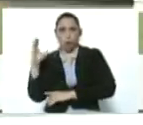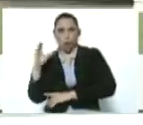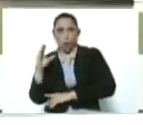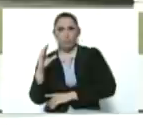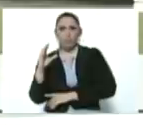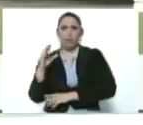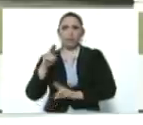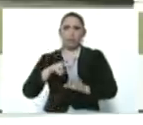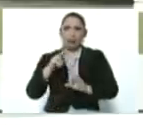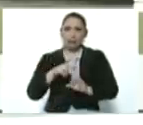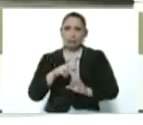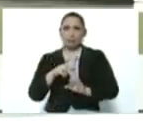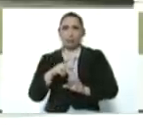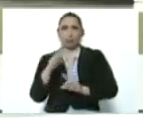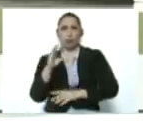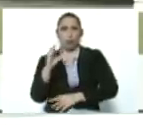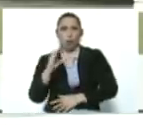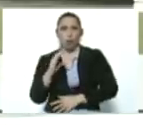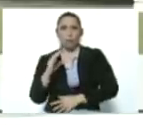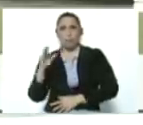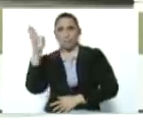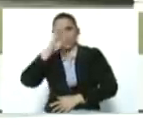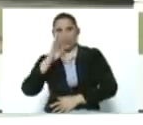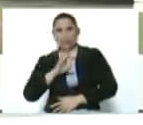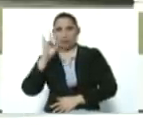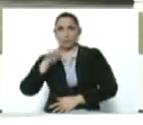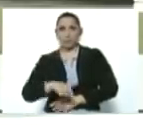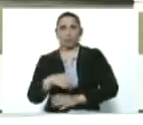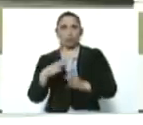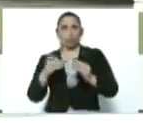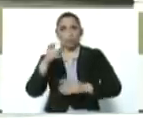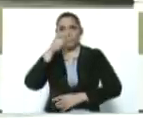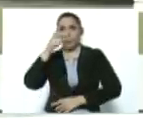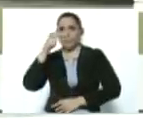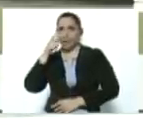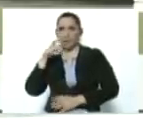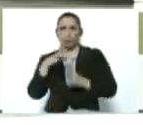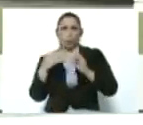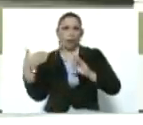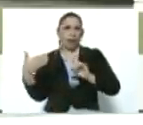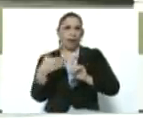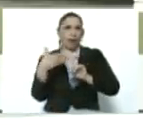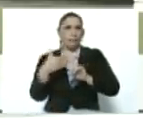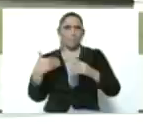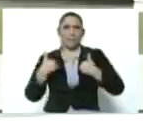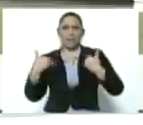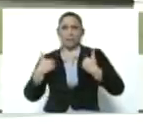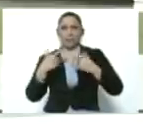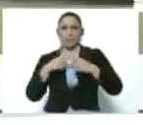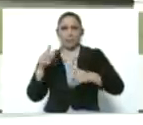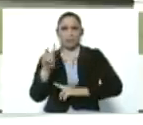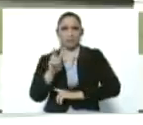apuro el foco brasil por santa elena de uairén son las amenazas para venezuela